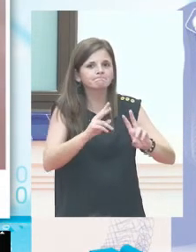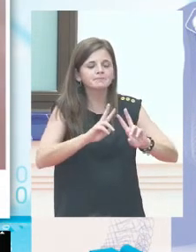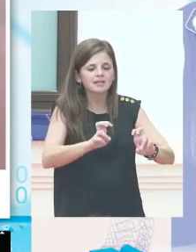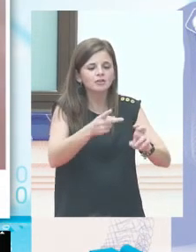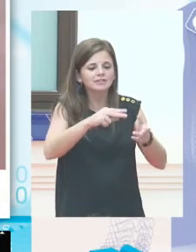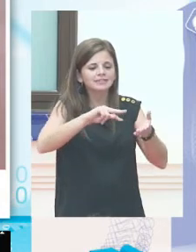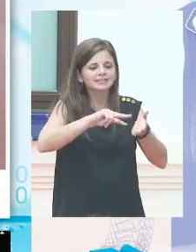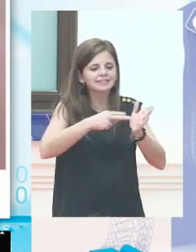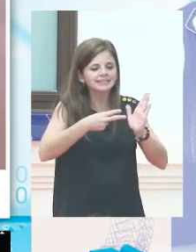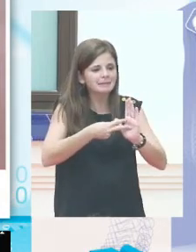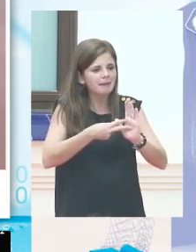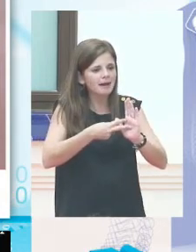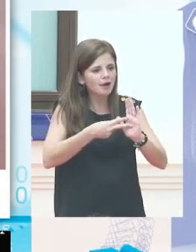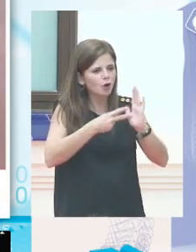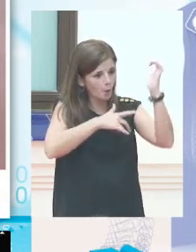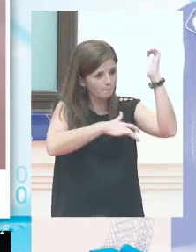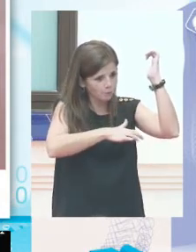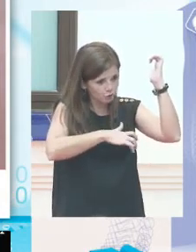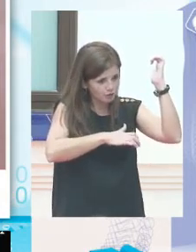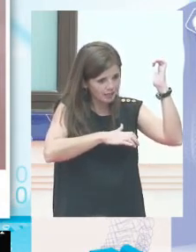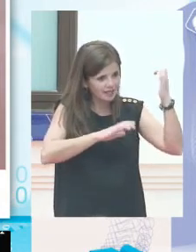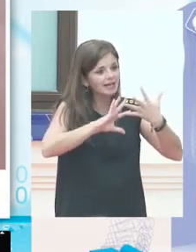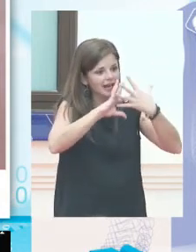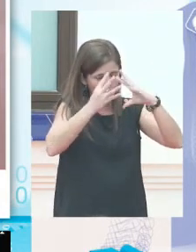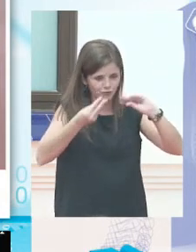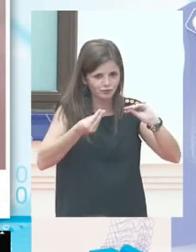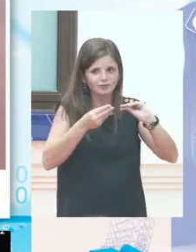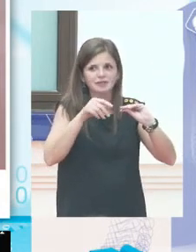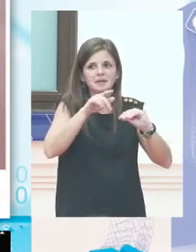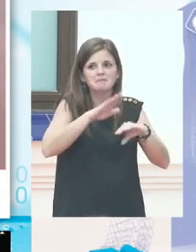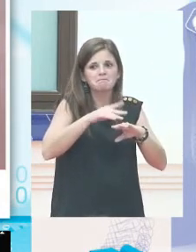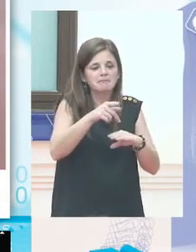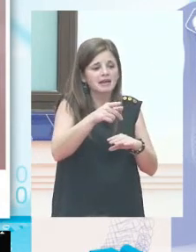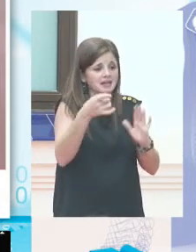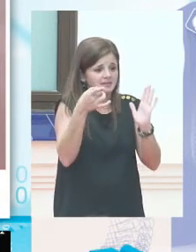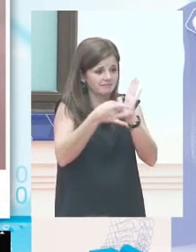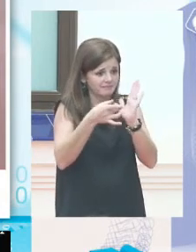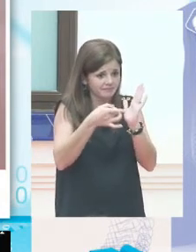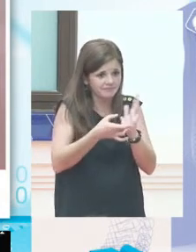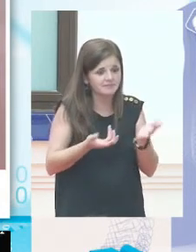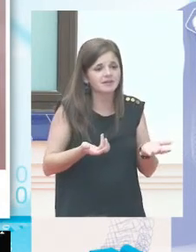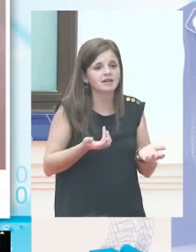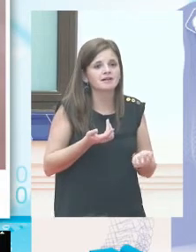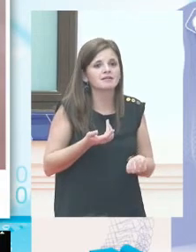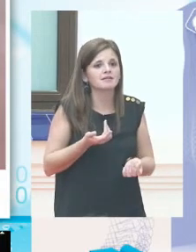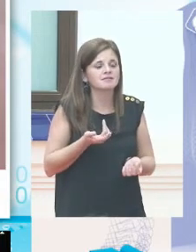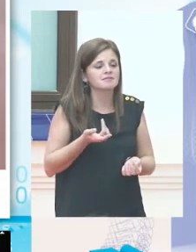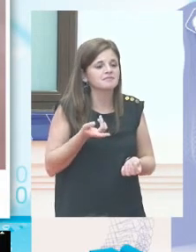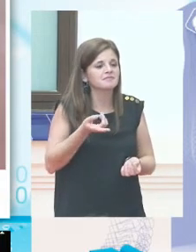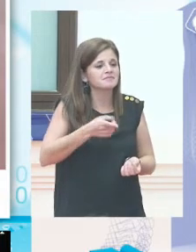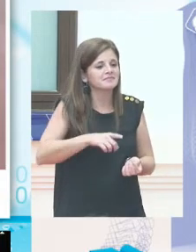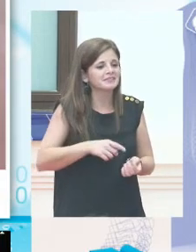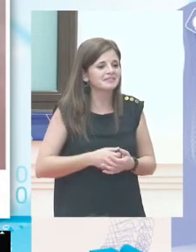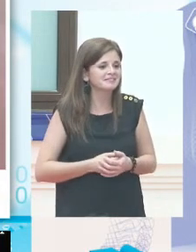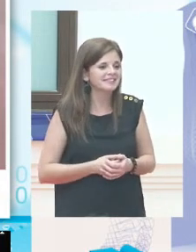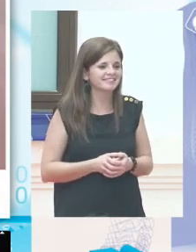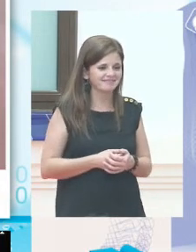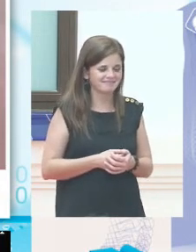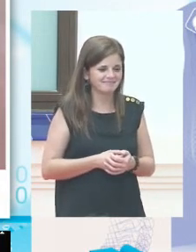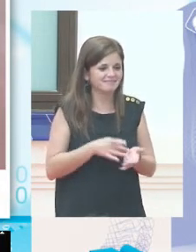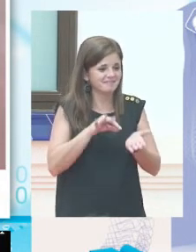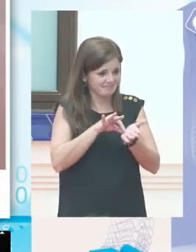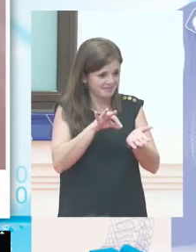sistemas cloud computing, cómo hacer que estos sistemas sean más eficientes, cómo mover máquinas virtuales de unos servidores a otros y cuánto, etcétera. Hemos